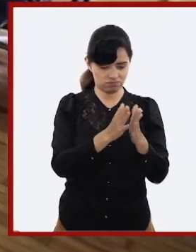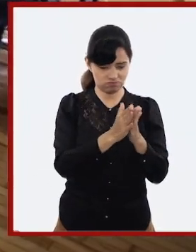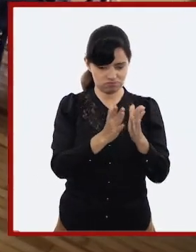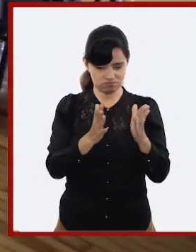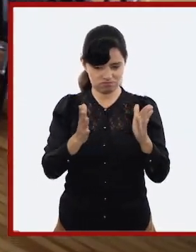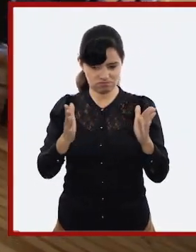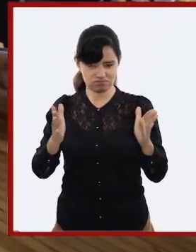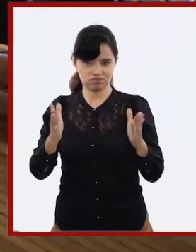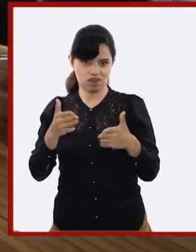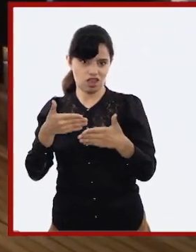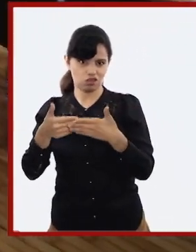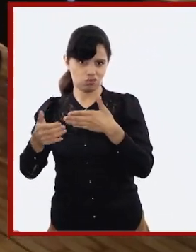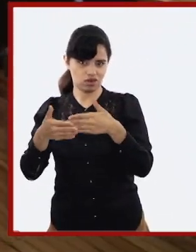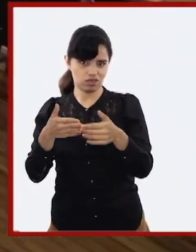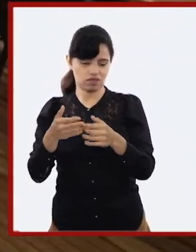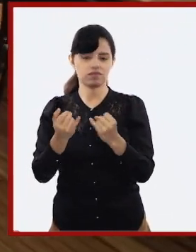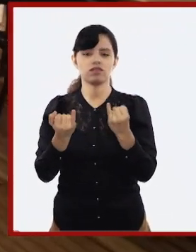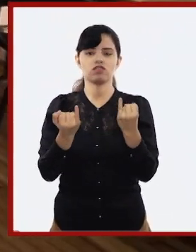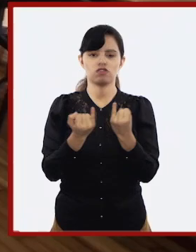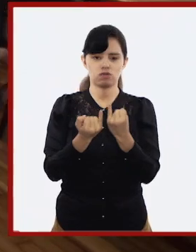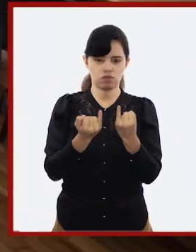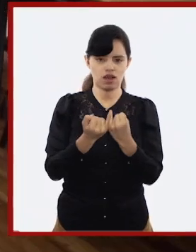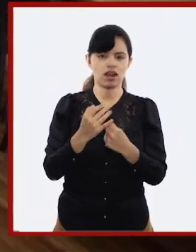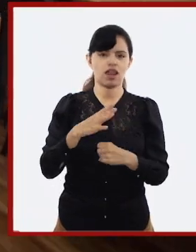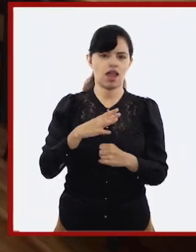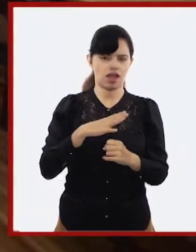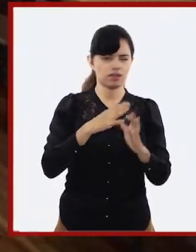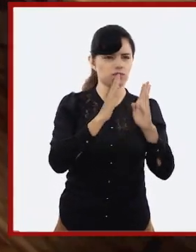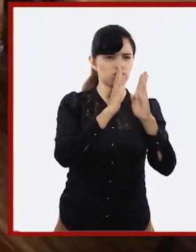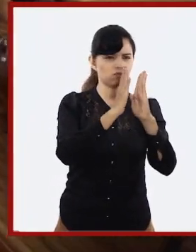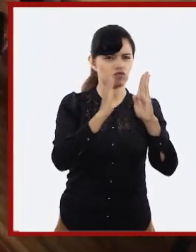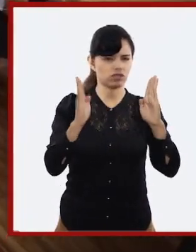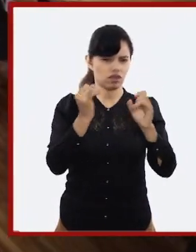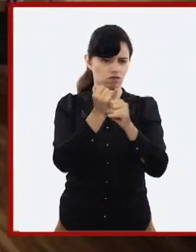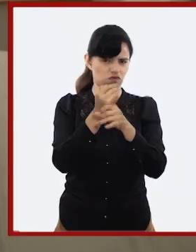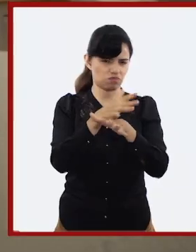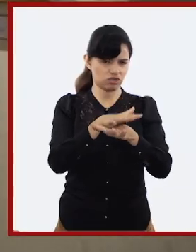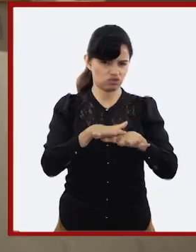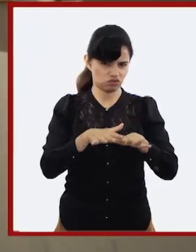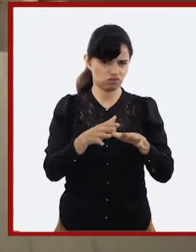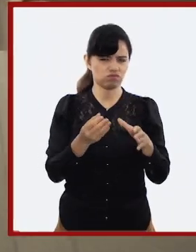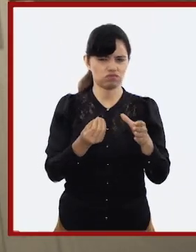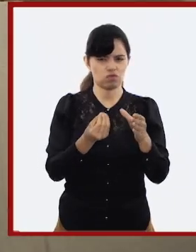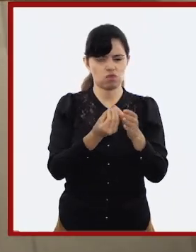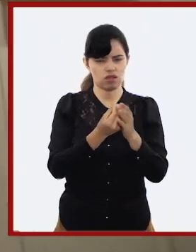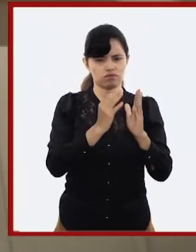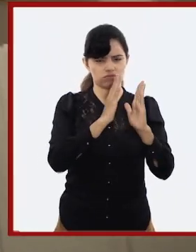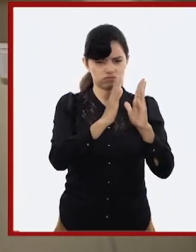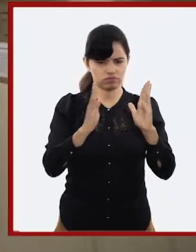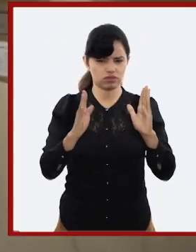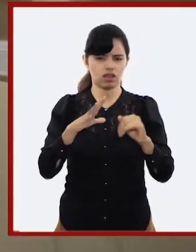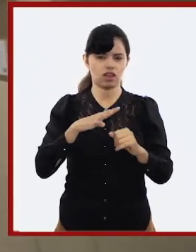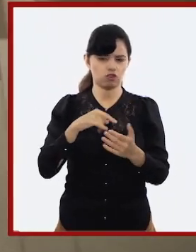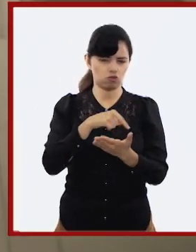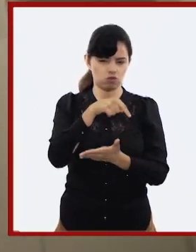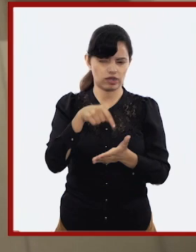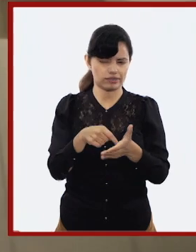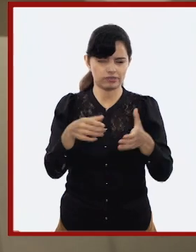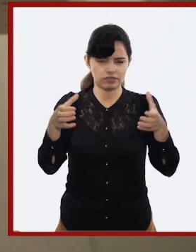Hay también un centro de documentación. Tenemos un pequeño espacio